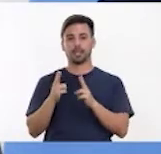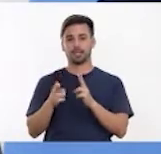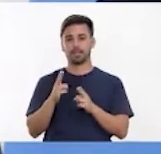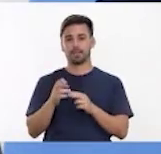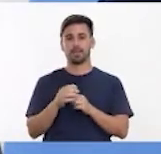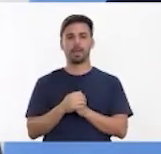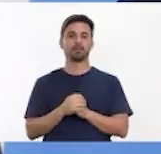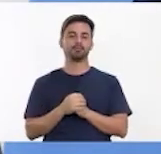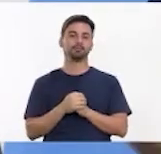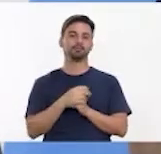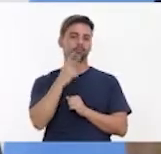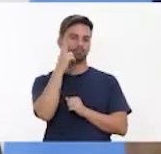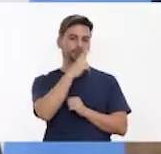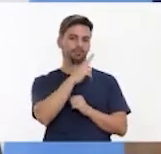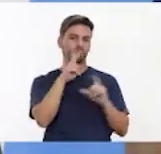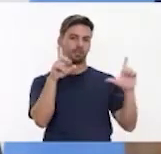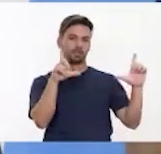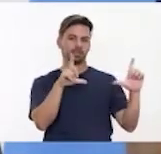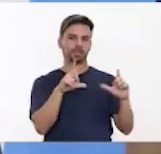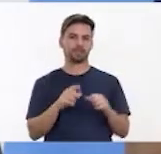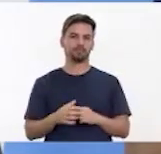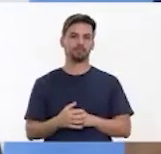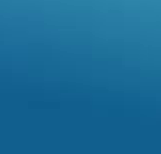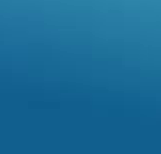que aparecen en pantalla.